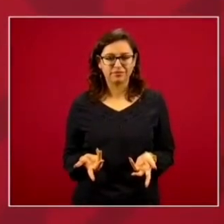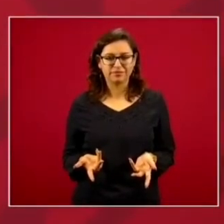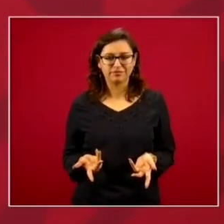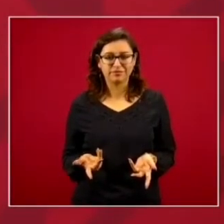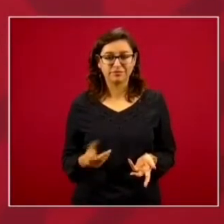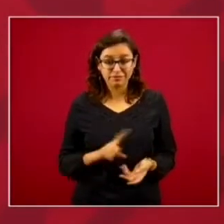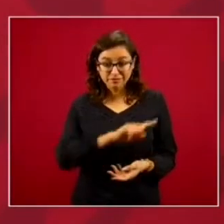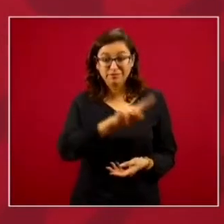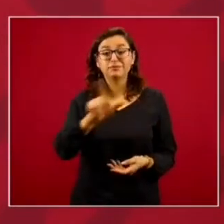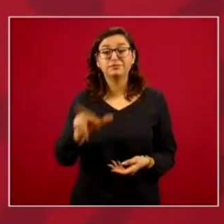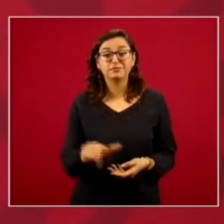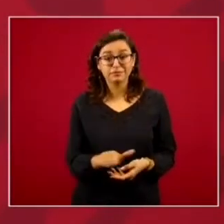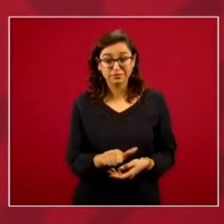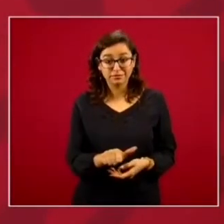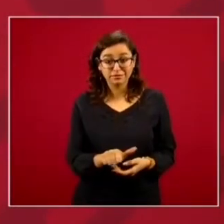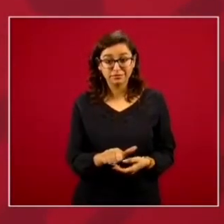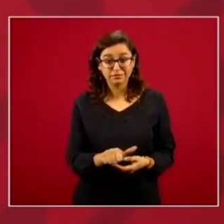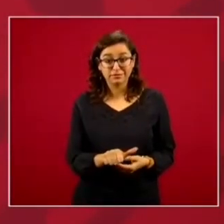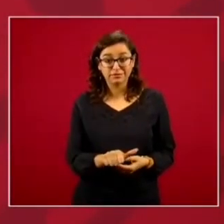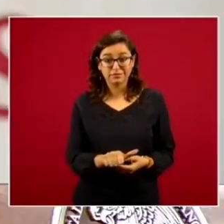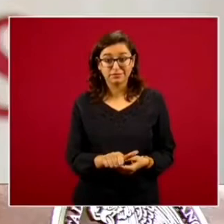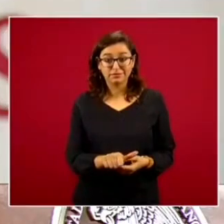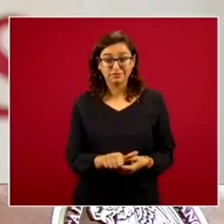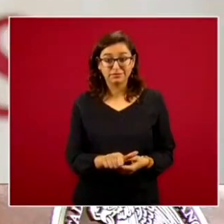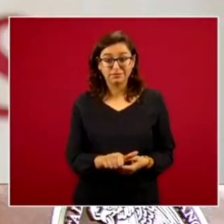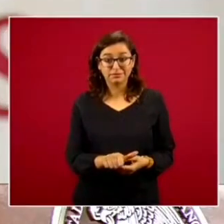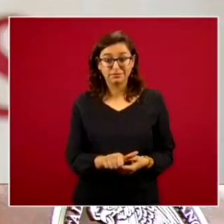y posteriormente